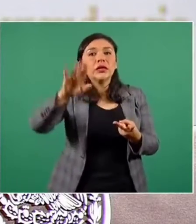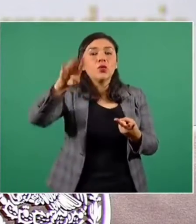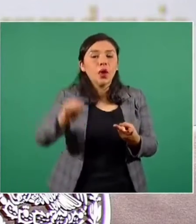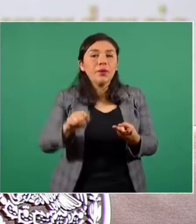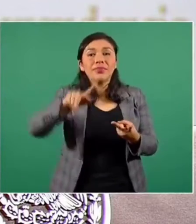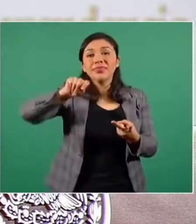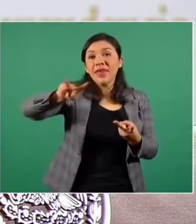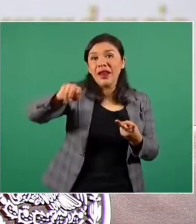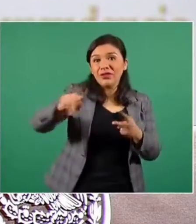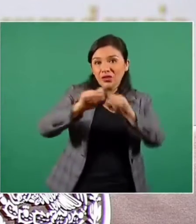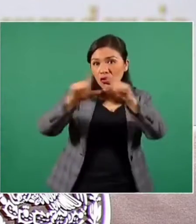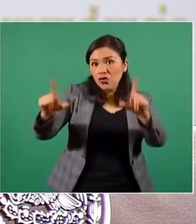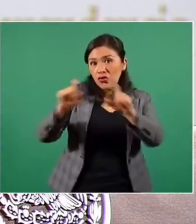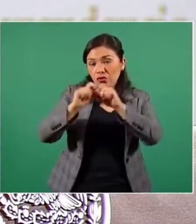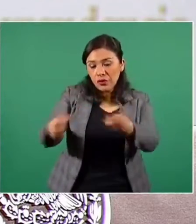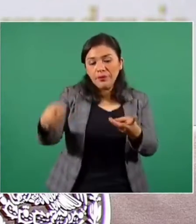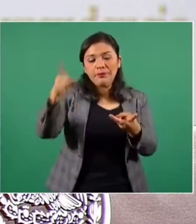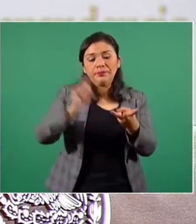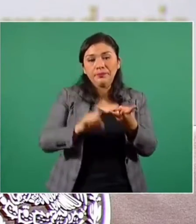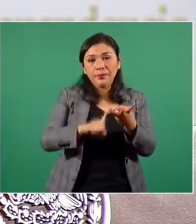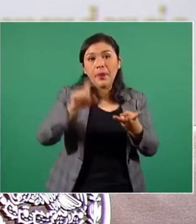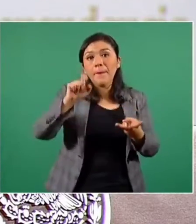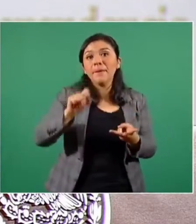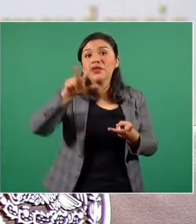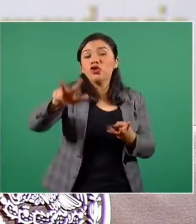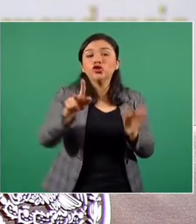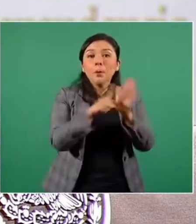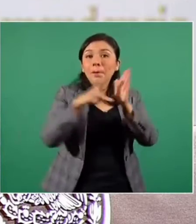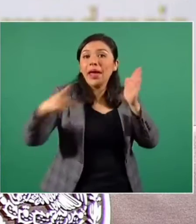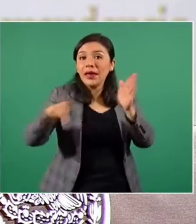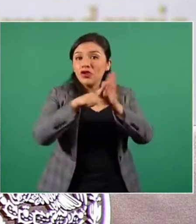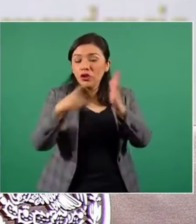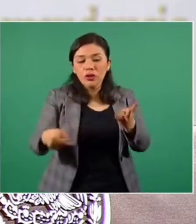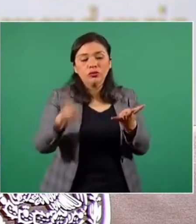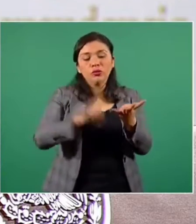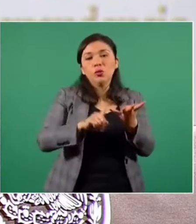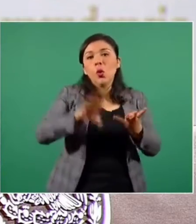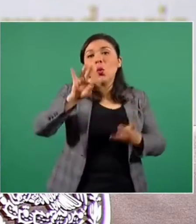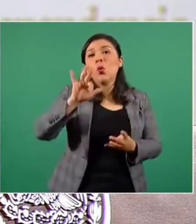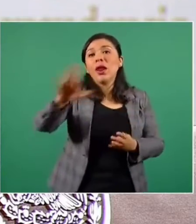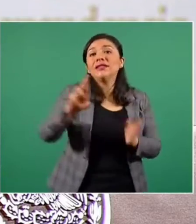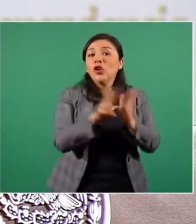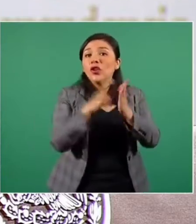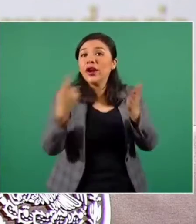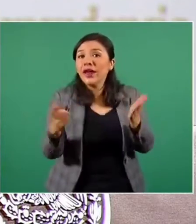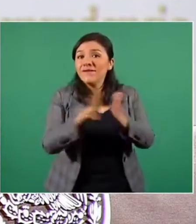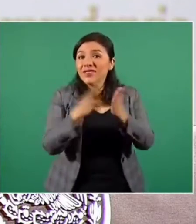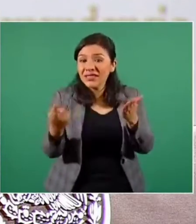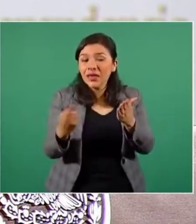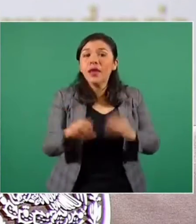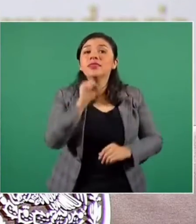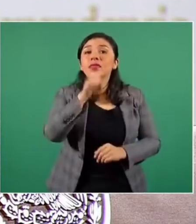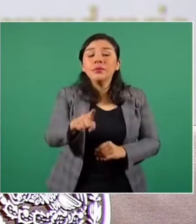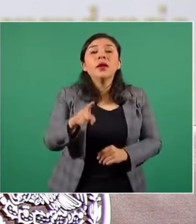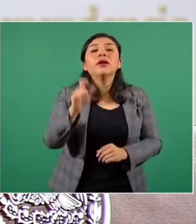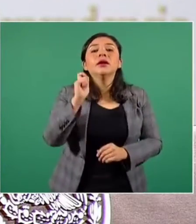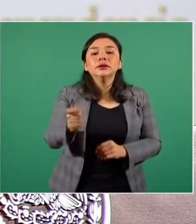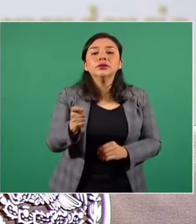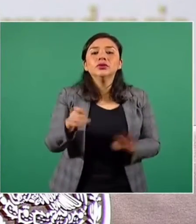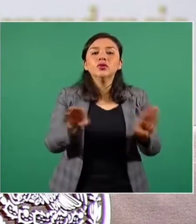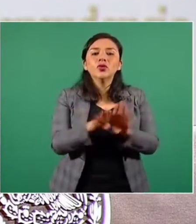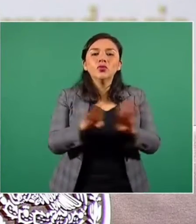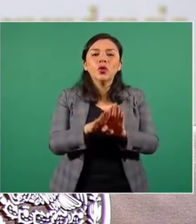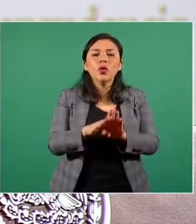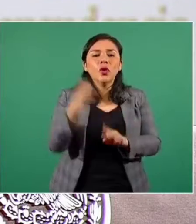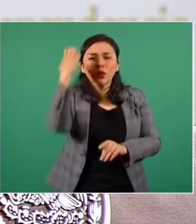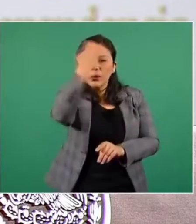programas de televisión, 28 periódicos, 45 revistas y el periodo de